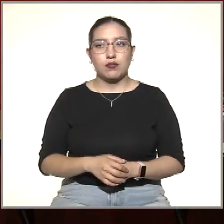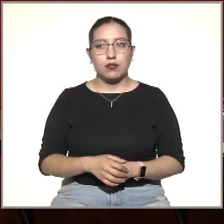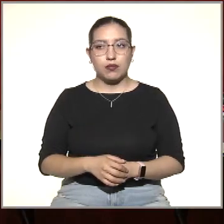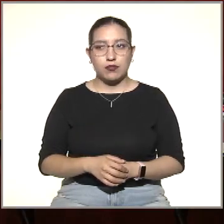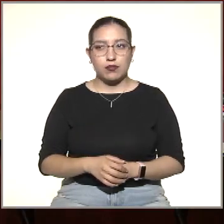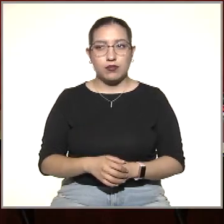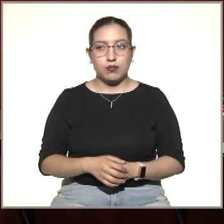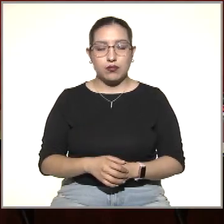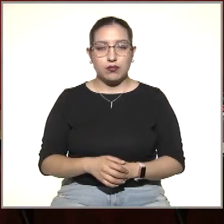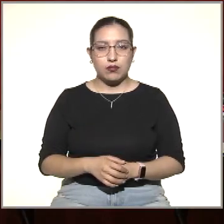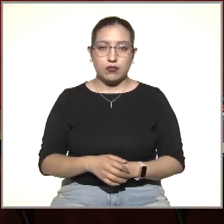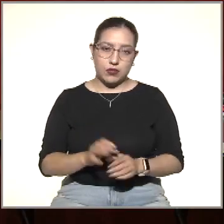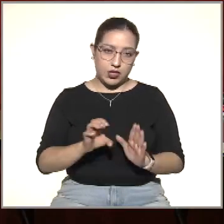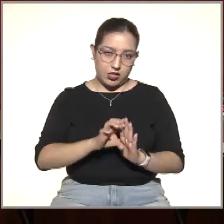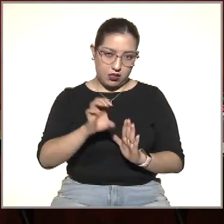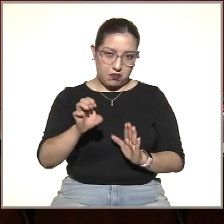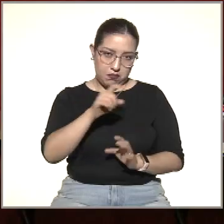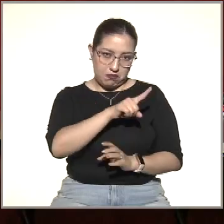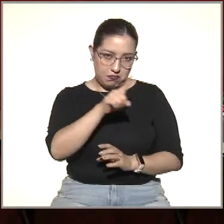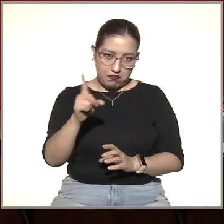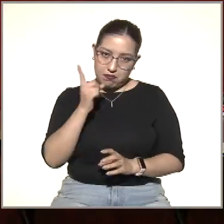o ustedes a su amado